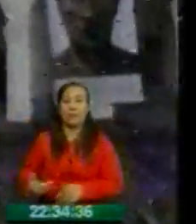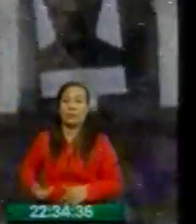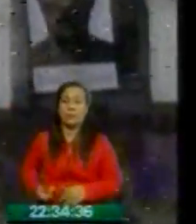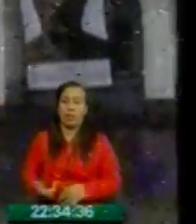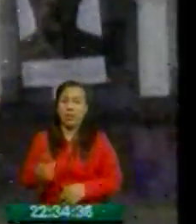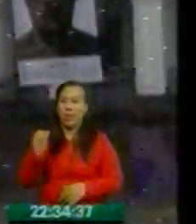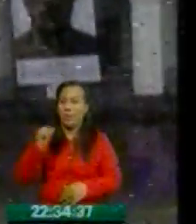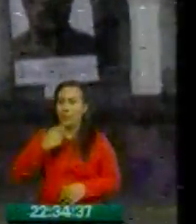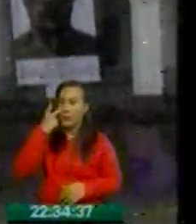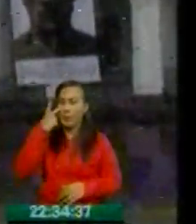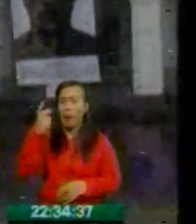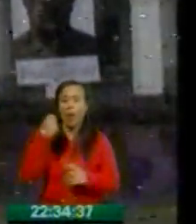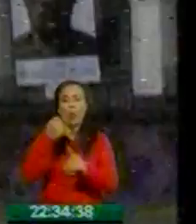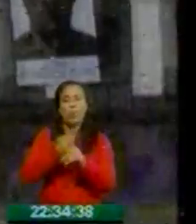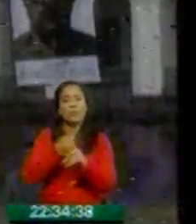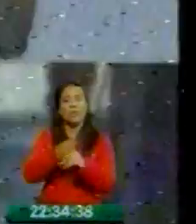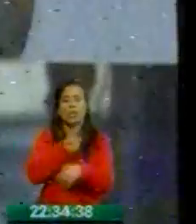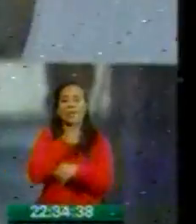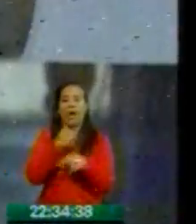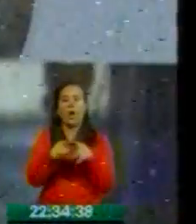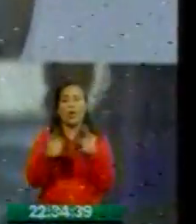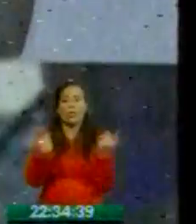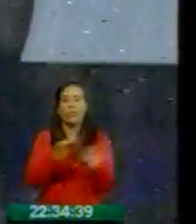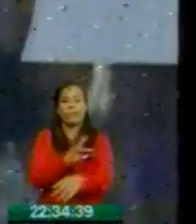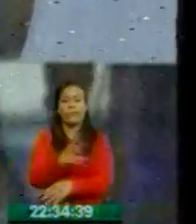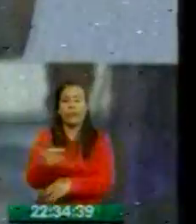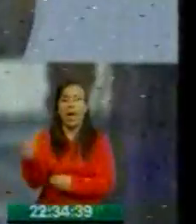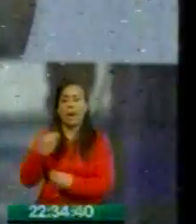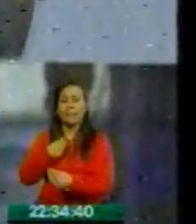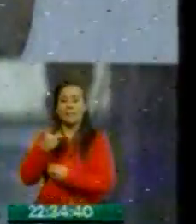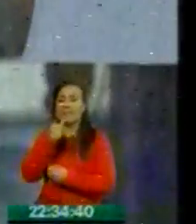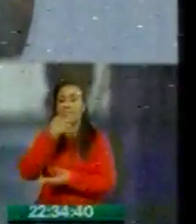la ley de lucha contra la corrupción que fue aprobada de manera unánime por